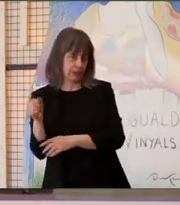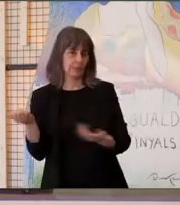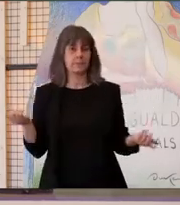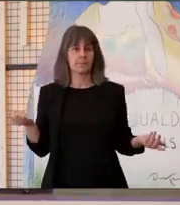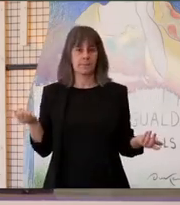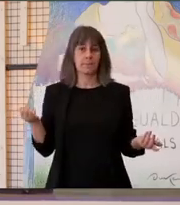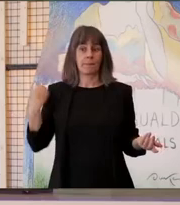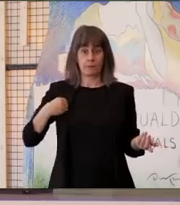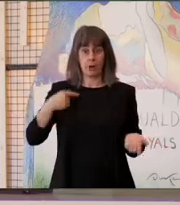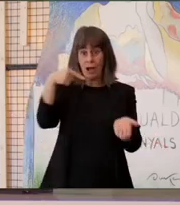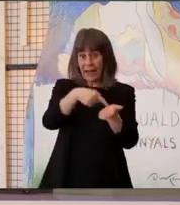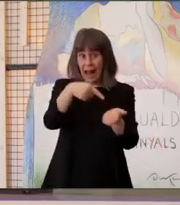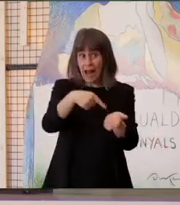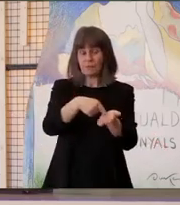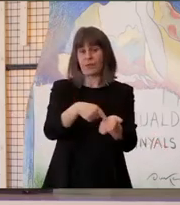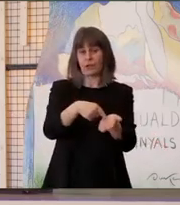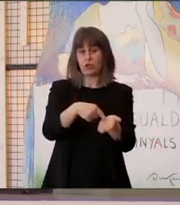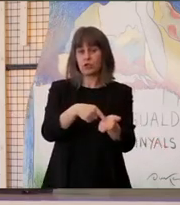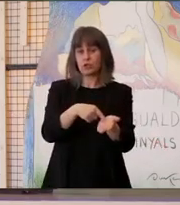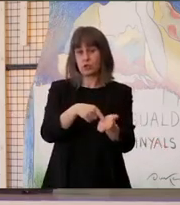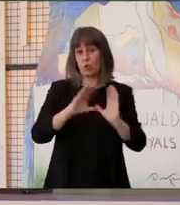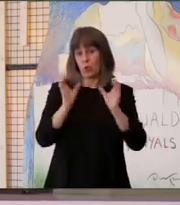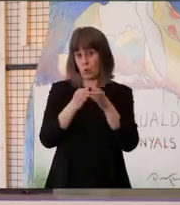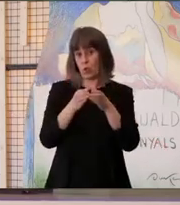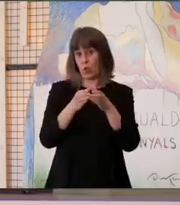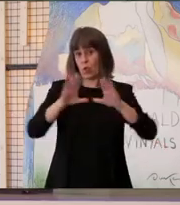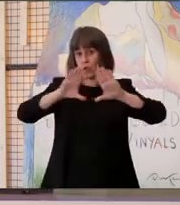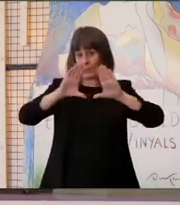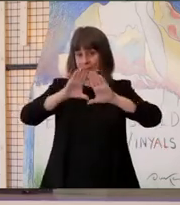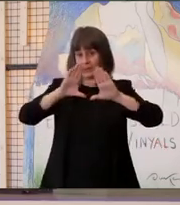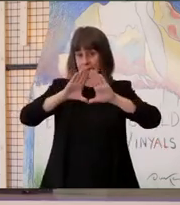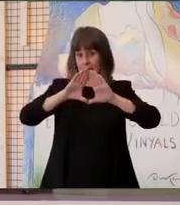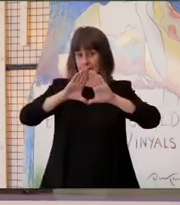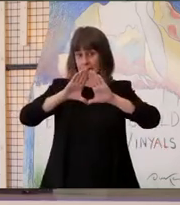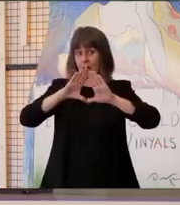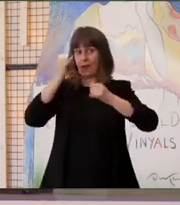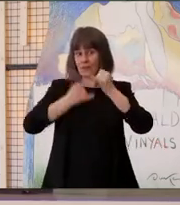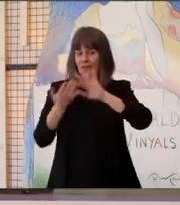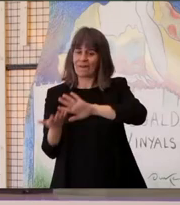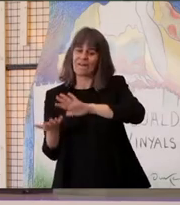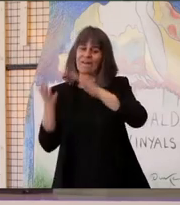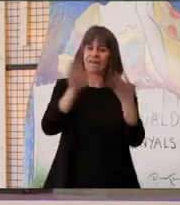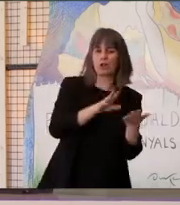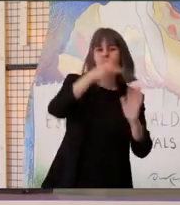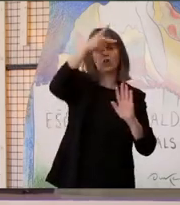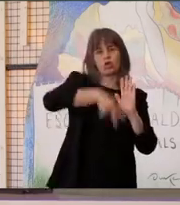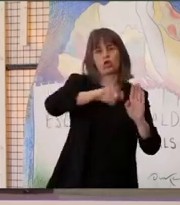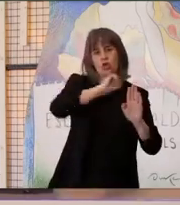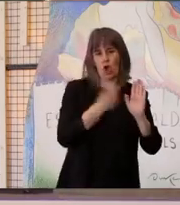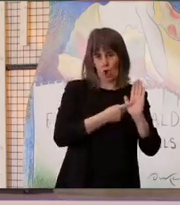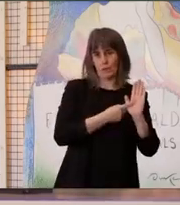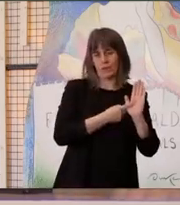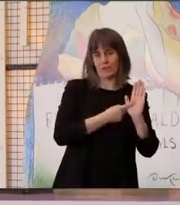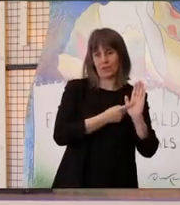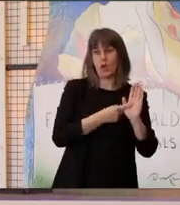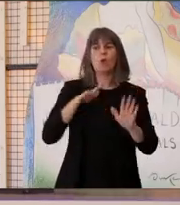reclamaciones del movimiento feminista en normas por supuesto el movimiento feminista exige mucho